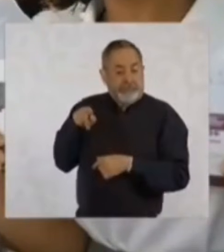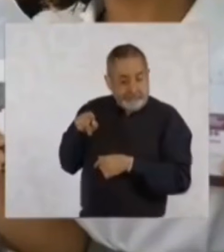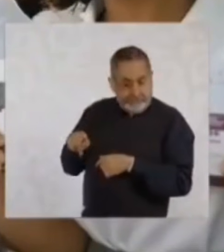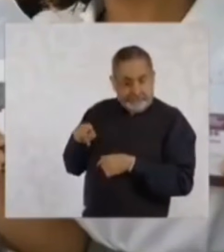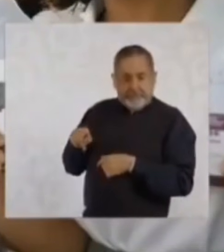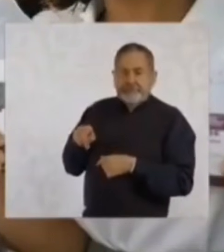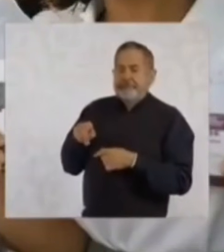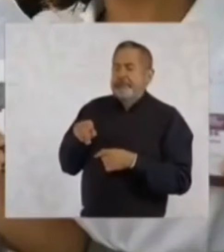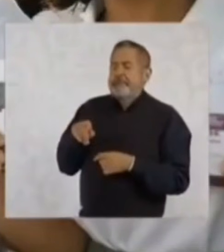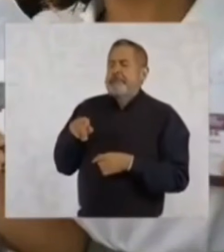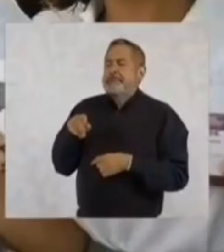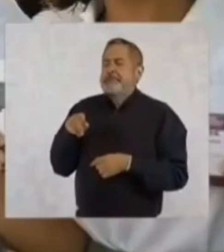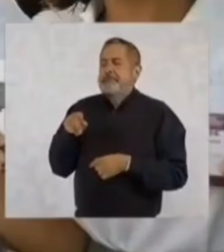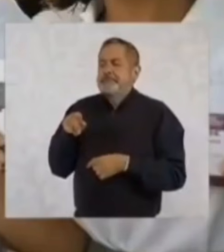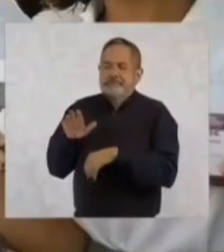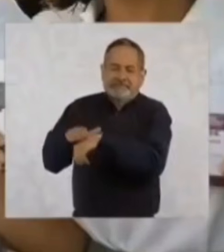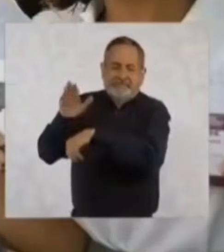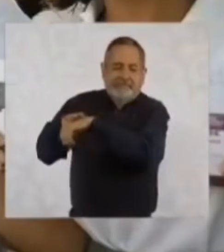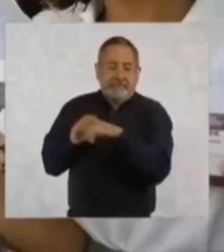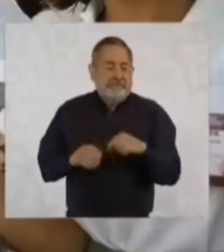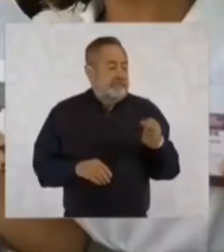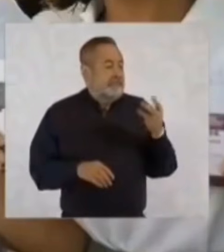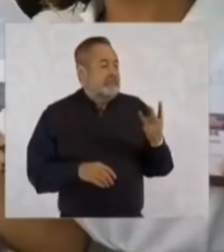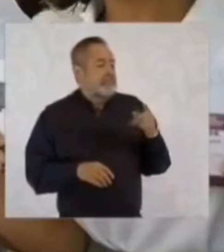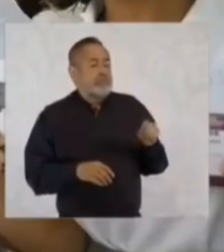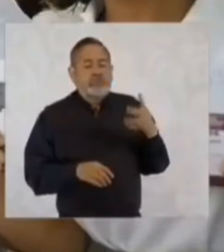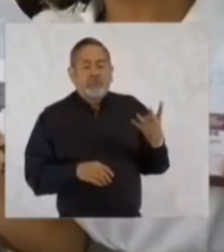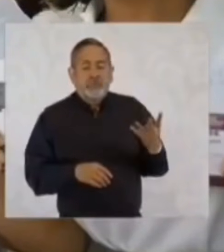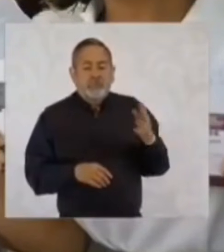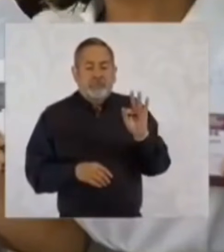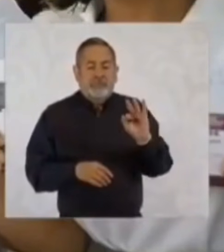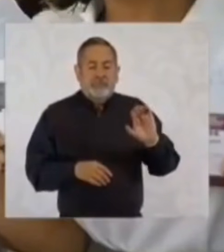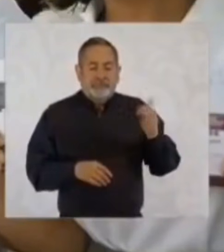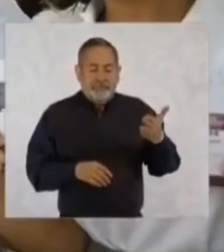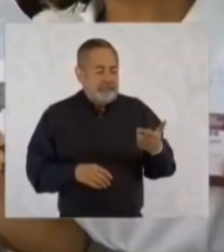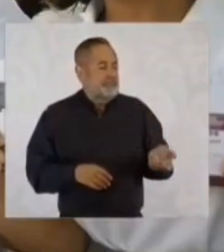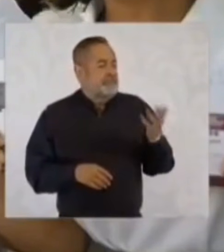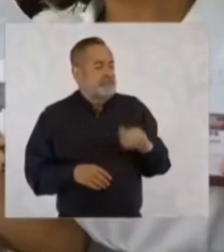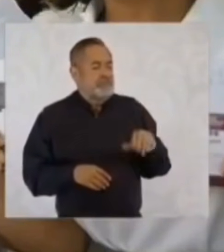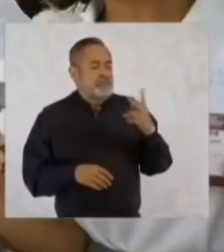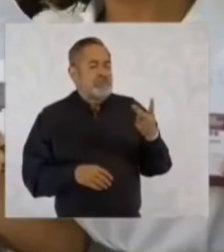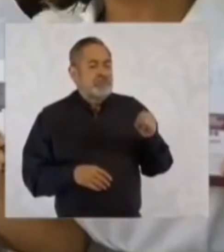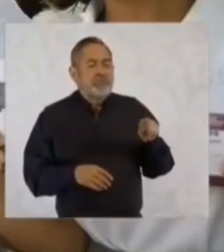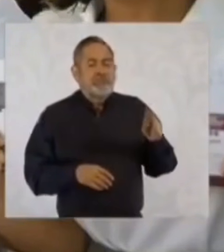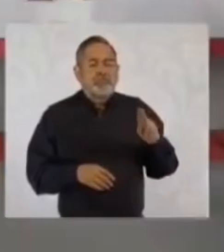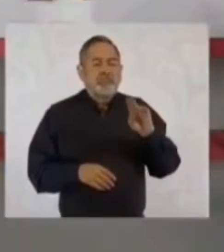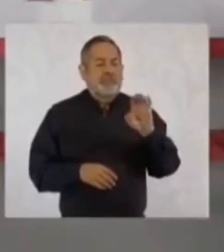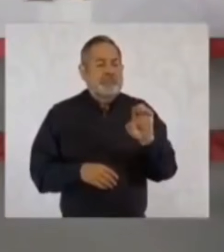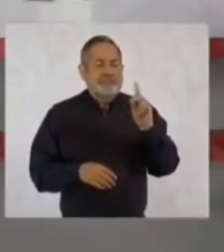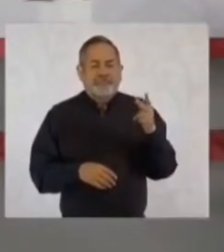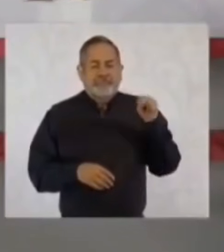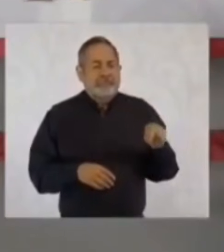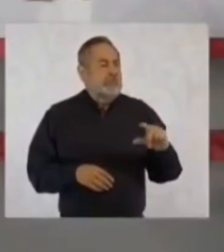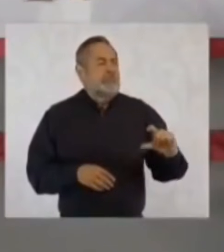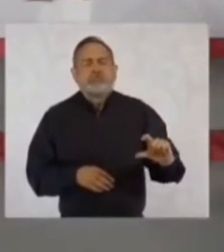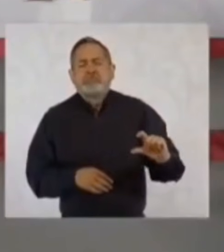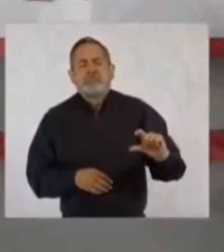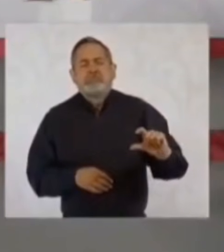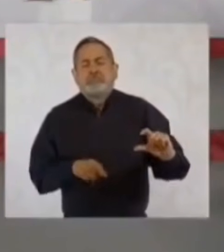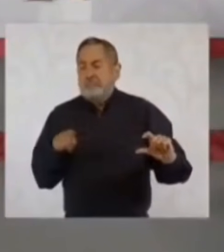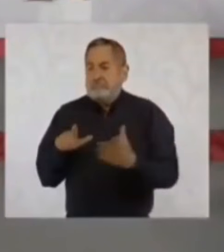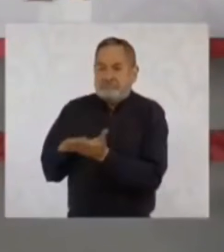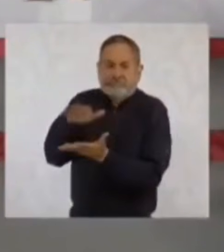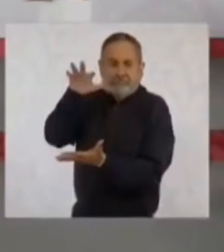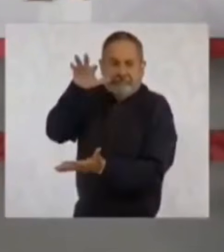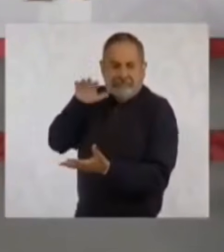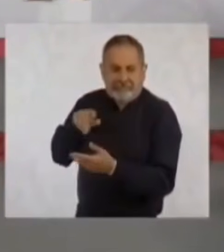más con Calderón y 2.8 veces más que con Peña. Nos regresamos, por favor, al número de becas, la